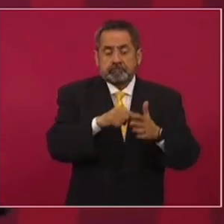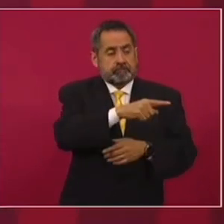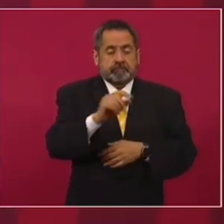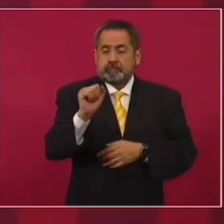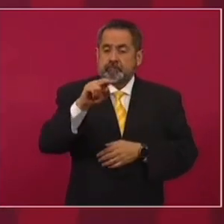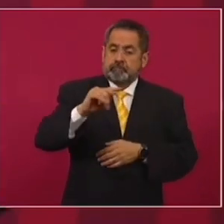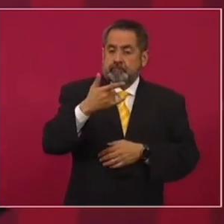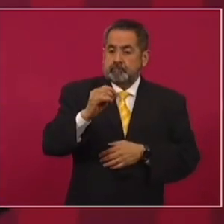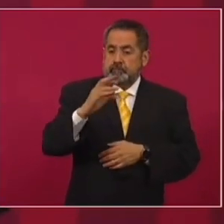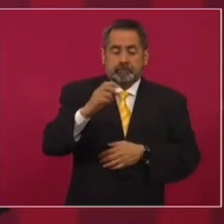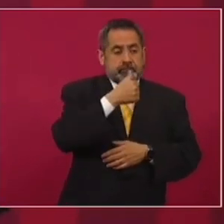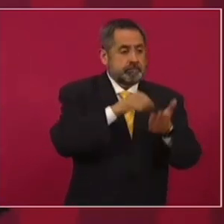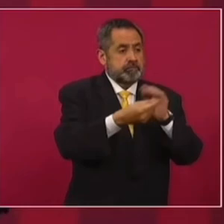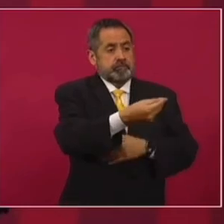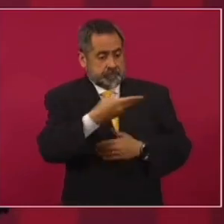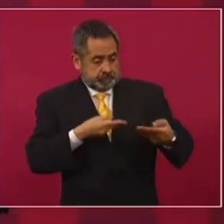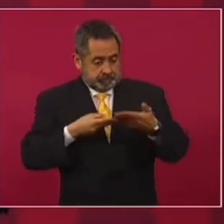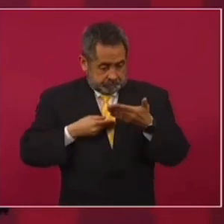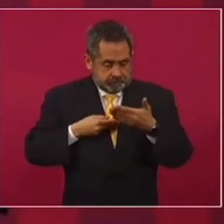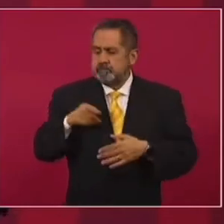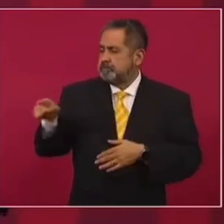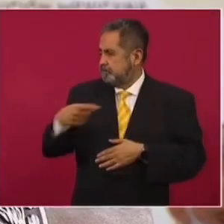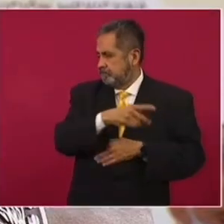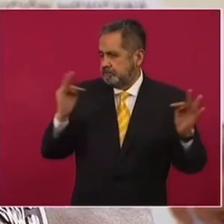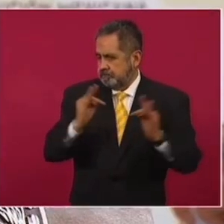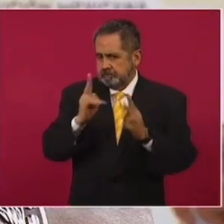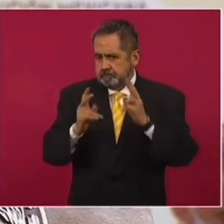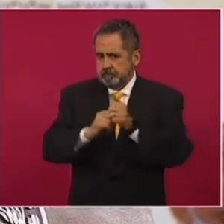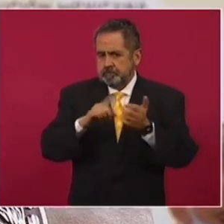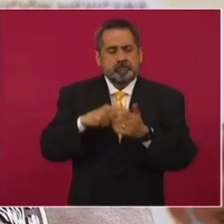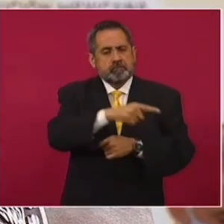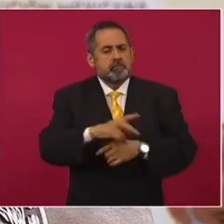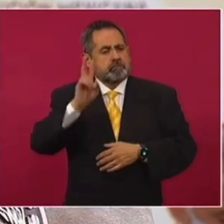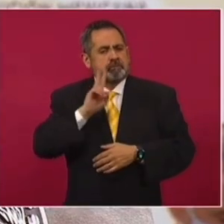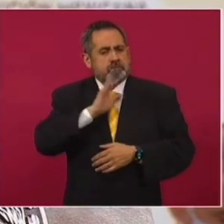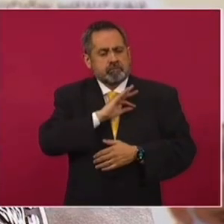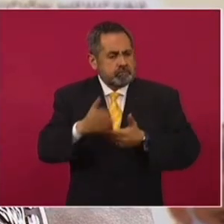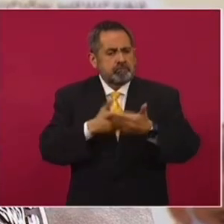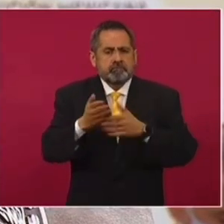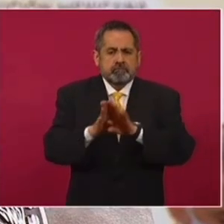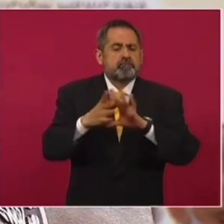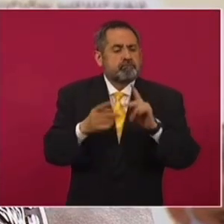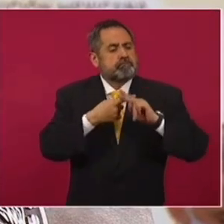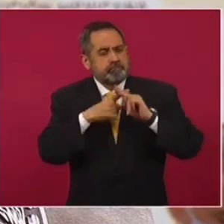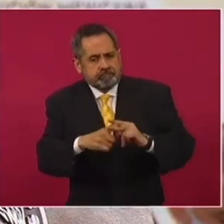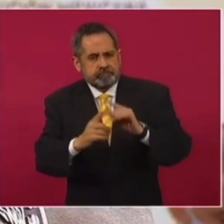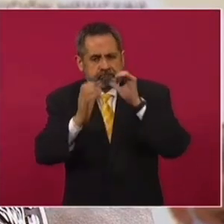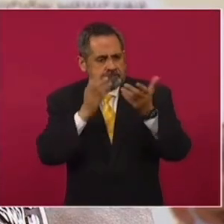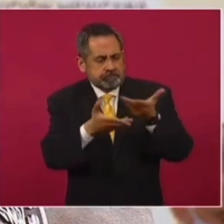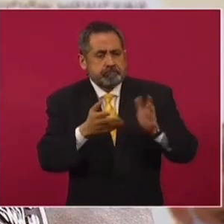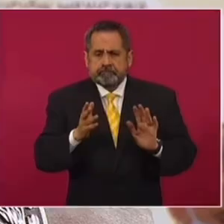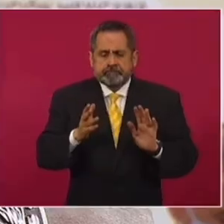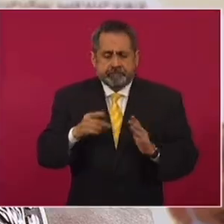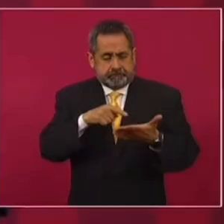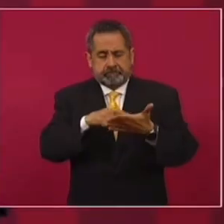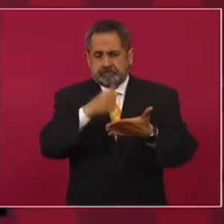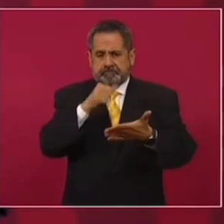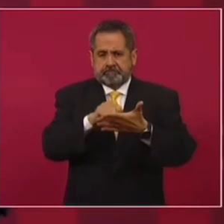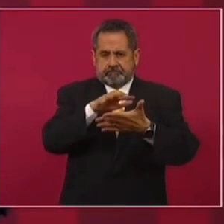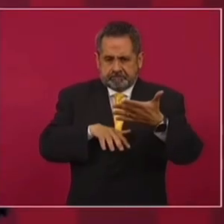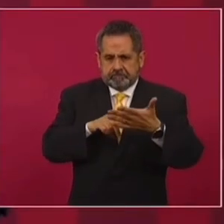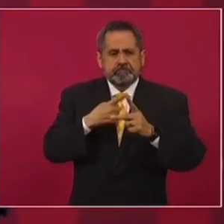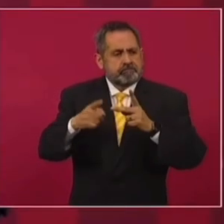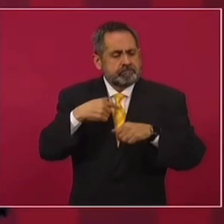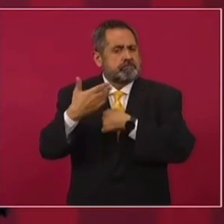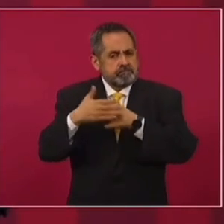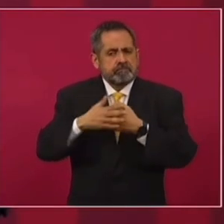Santiago Krill envió al señor presidente y me instruyó atenderlo, platicar con él y plantear la posibilidad de que se iniciaran, tal y como lo señalaba en su carta, una serie